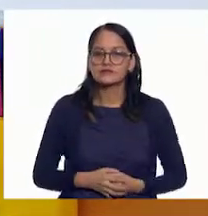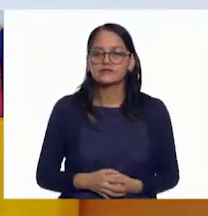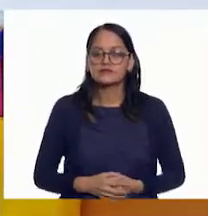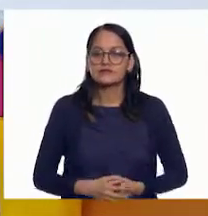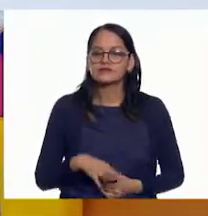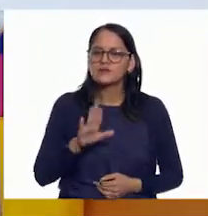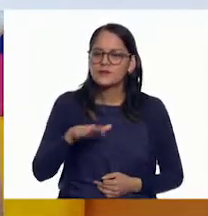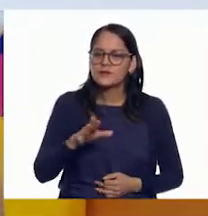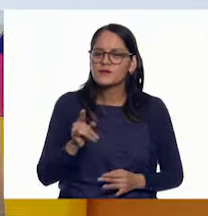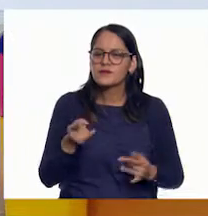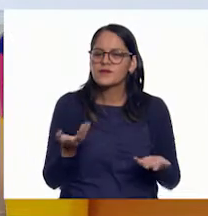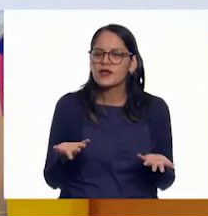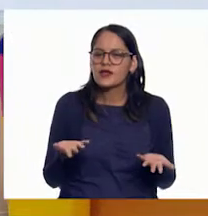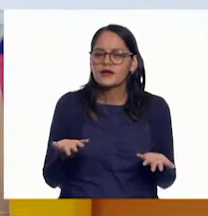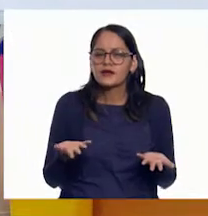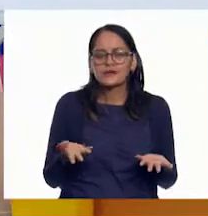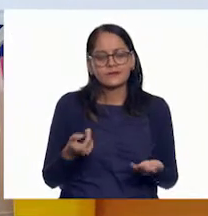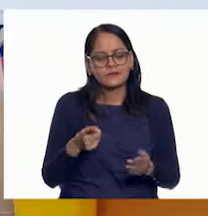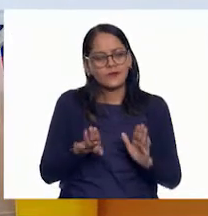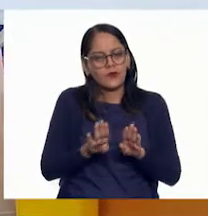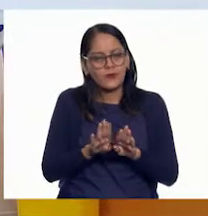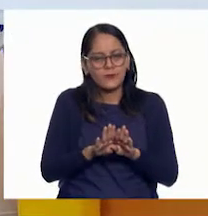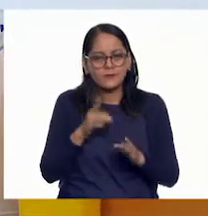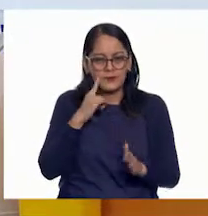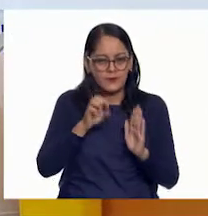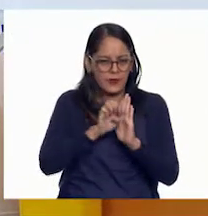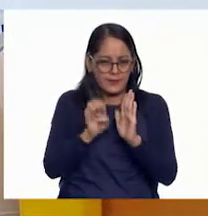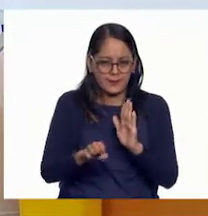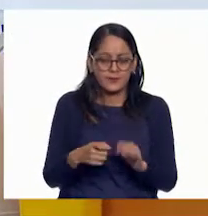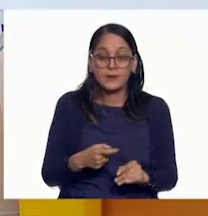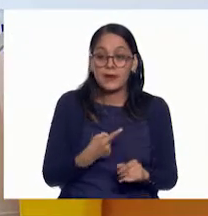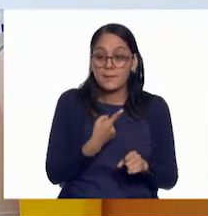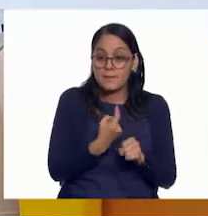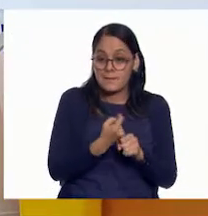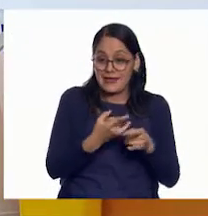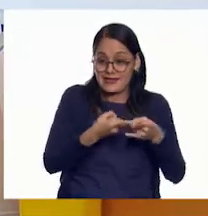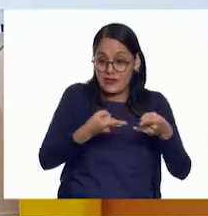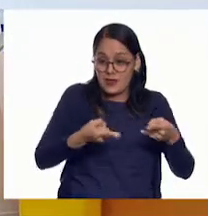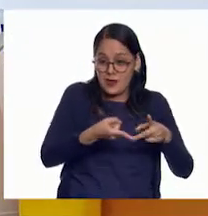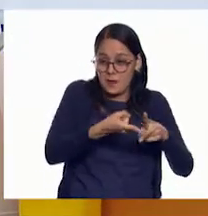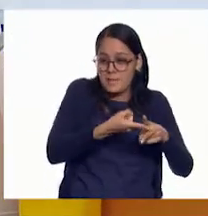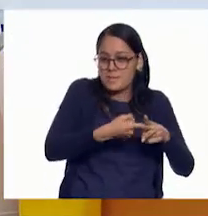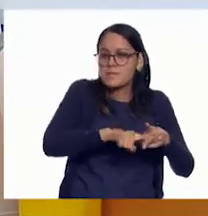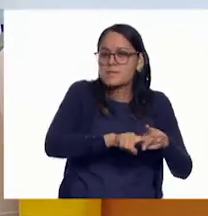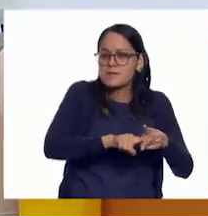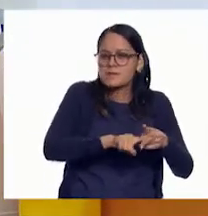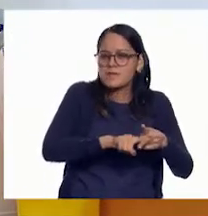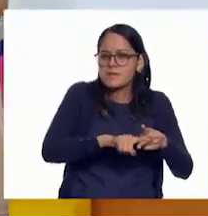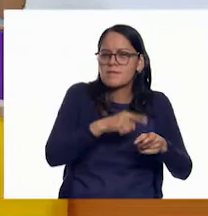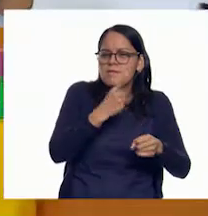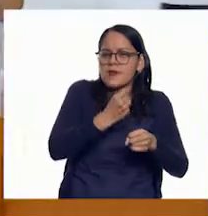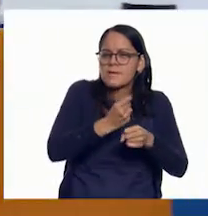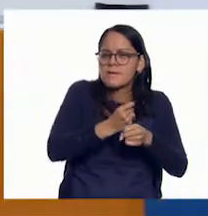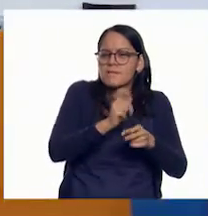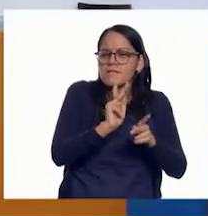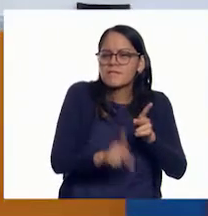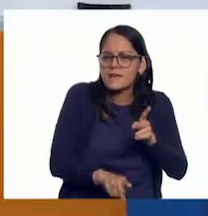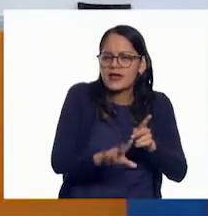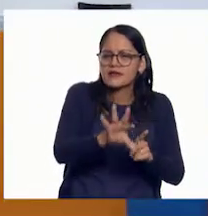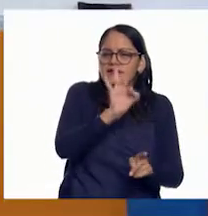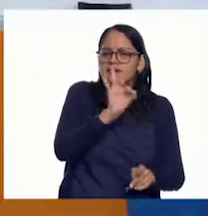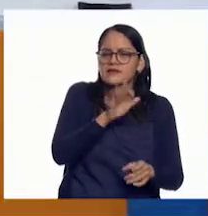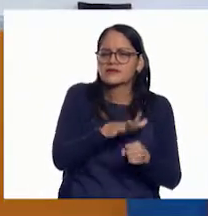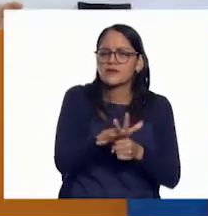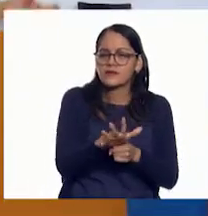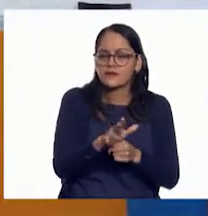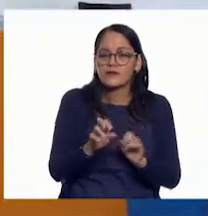¿Cómo empezaríamos? Bueno, más bien, la primer parte del cuento, ¿cuál sería, niños y niñas? A ver. ¿Qué